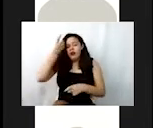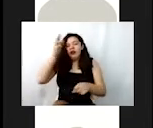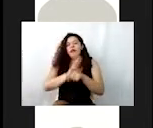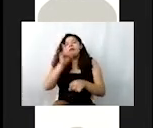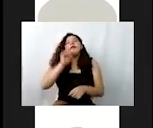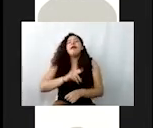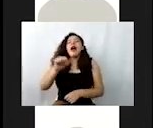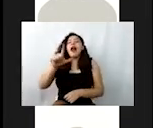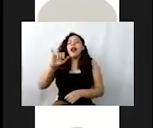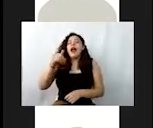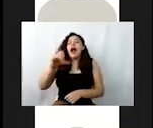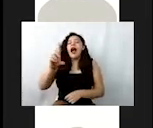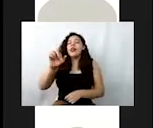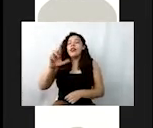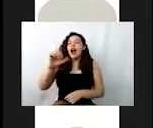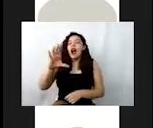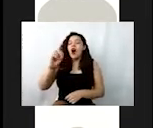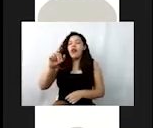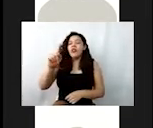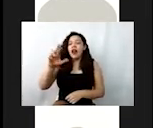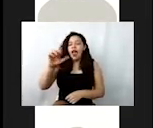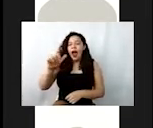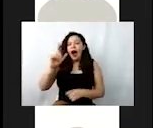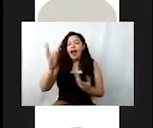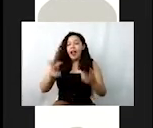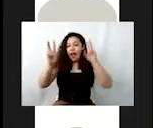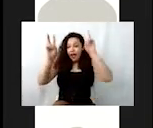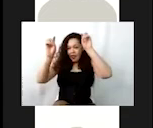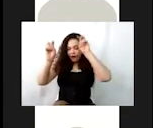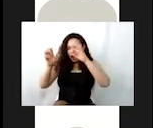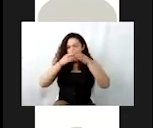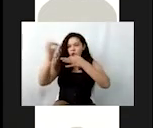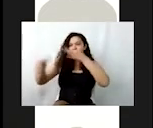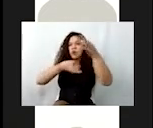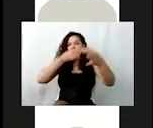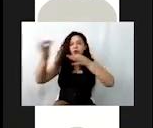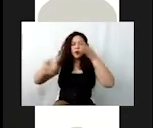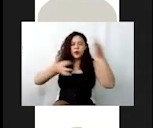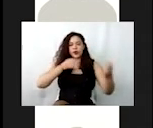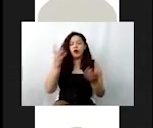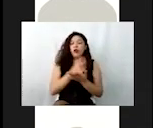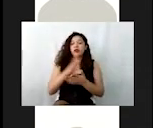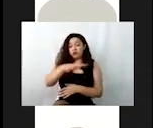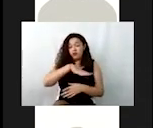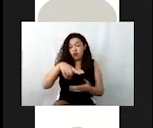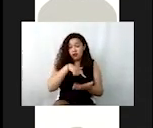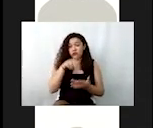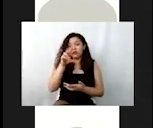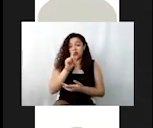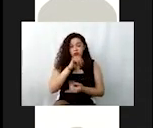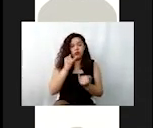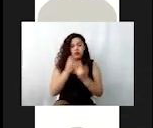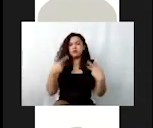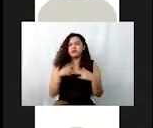Contreras, pues es que también este tema sea altamente socializado, no solo de lo que se hace en territorio, sino también participando